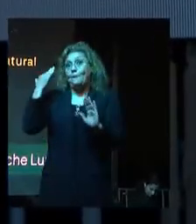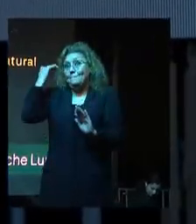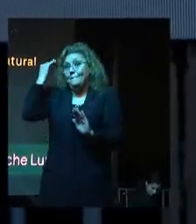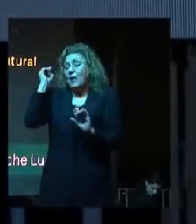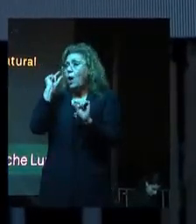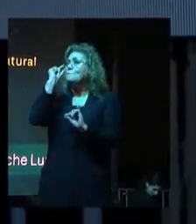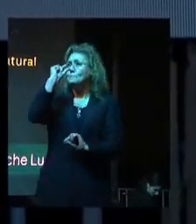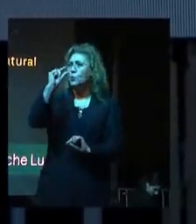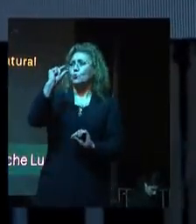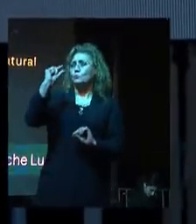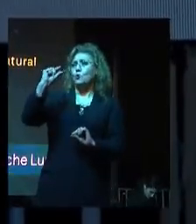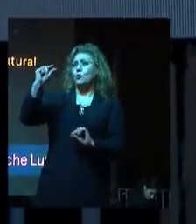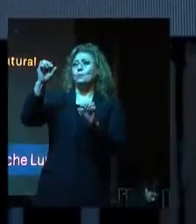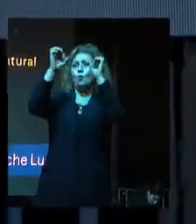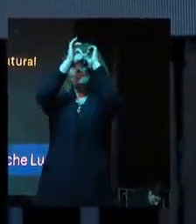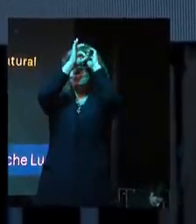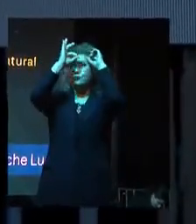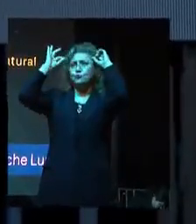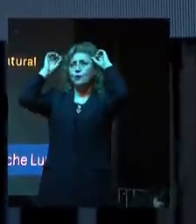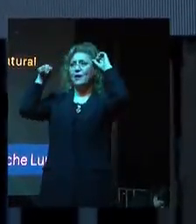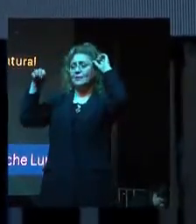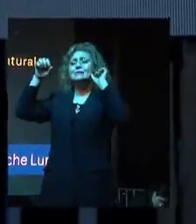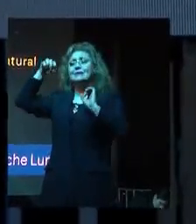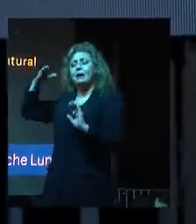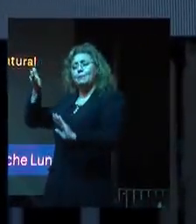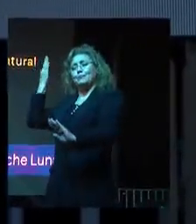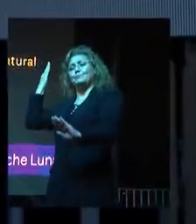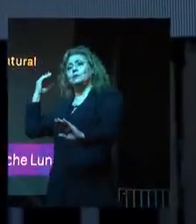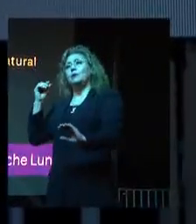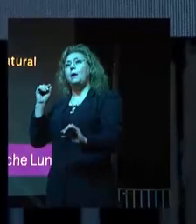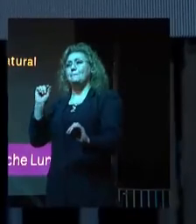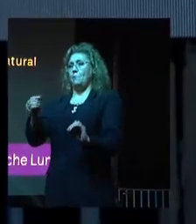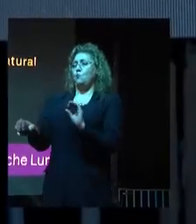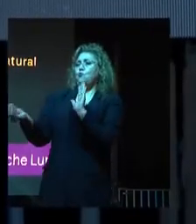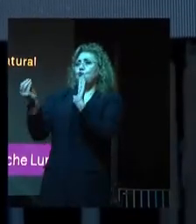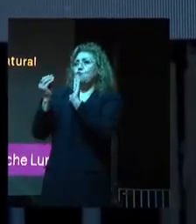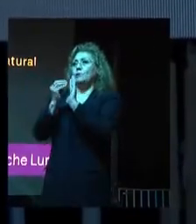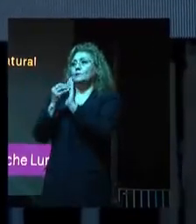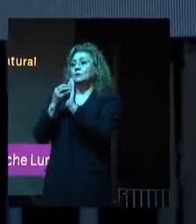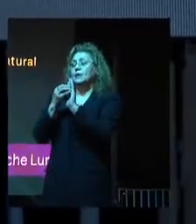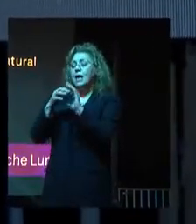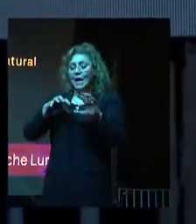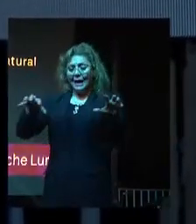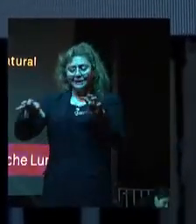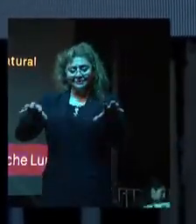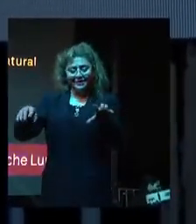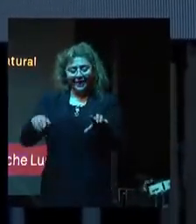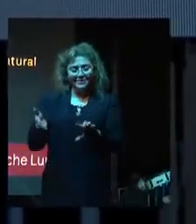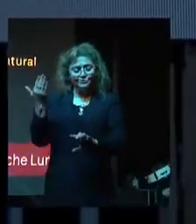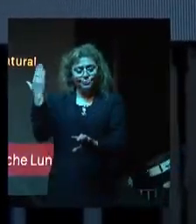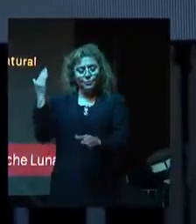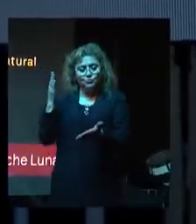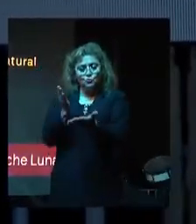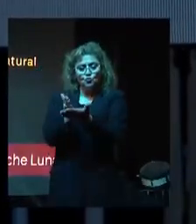que sabían los mapuches, pero ellos las actividades las planeaban según la